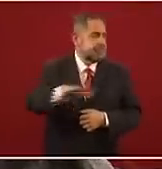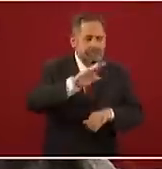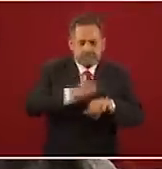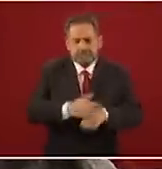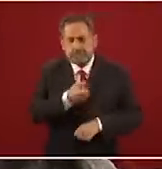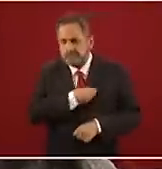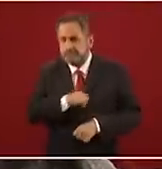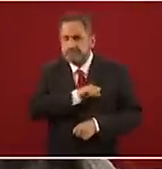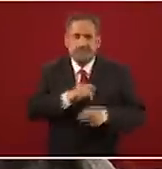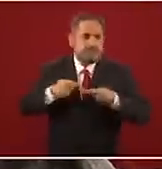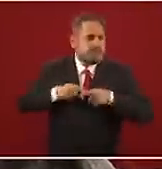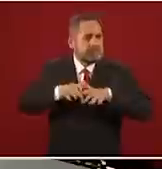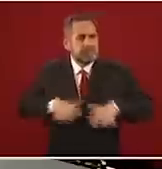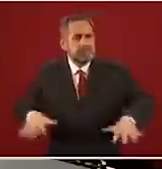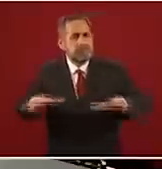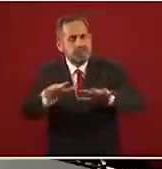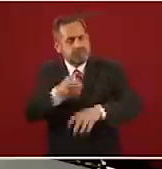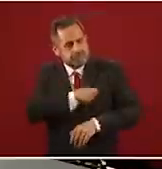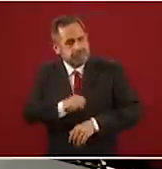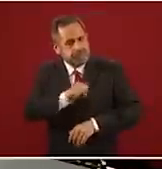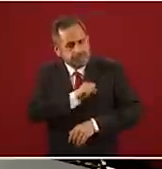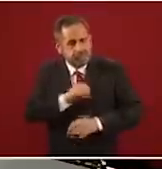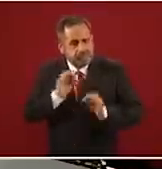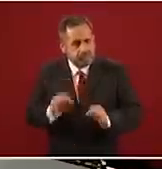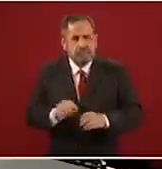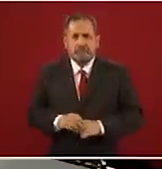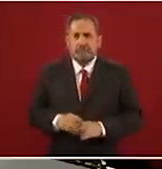saludable. Es todo, buenos días.